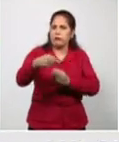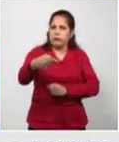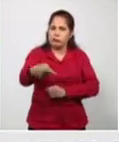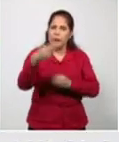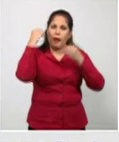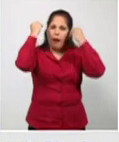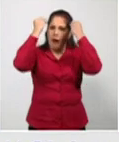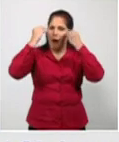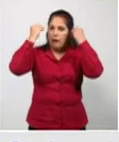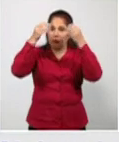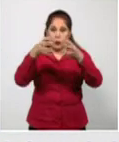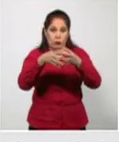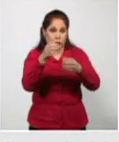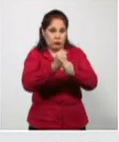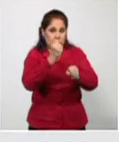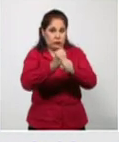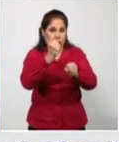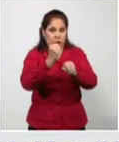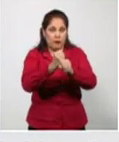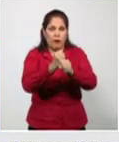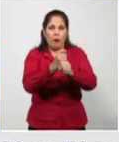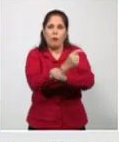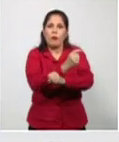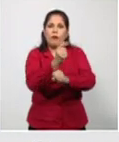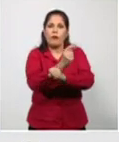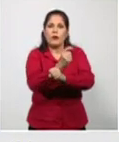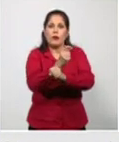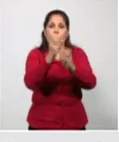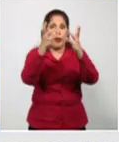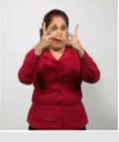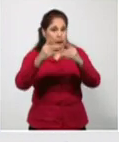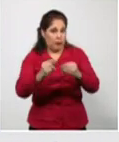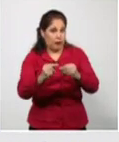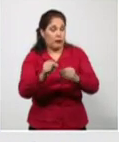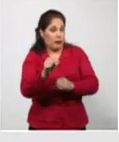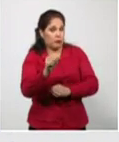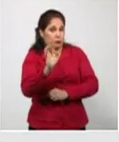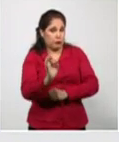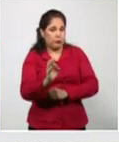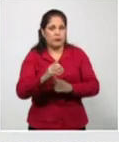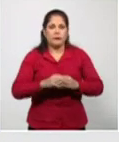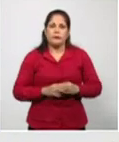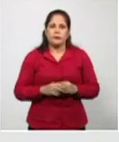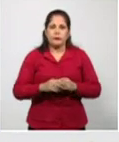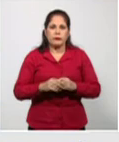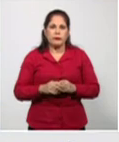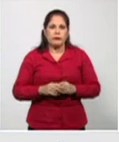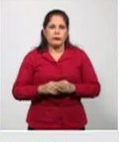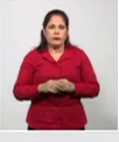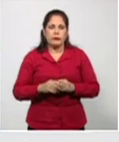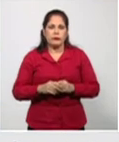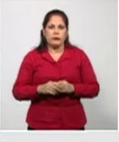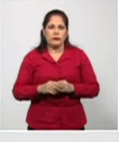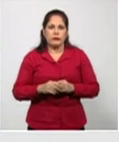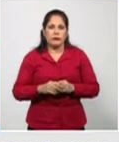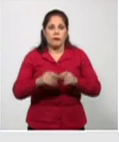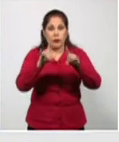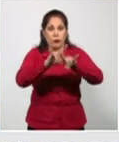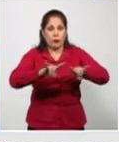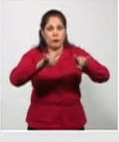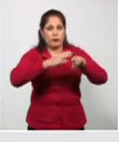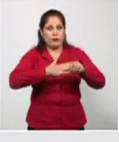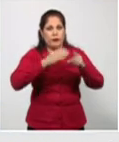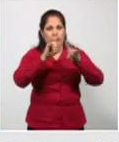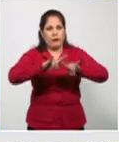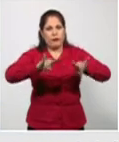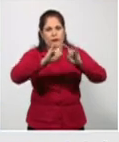del grupo de expertos que dirige el profesor Raúl Guinovar, decano de la Facultad de Matemáticas de la Universidad de La Habana,